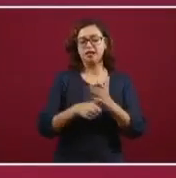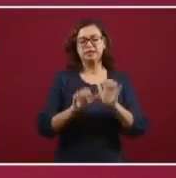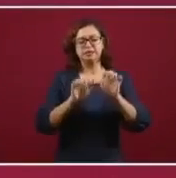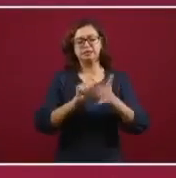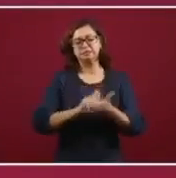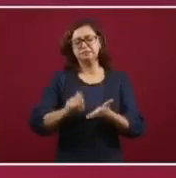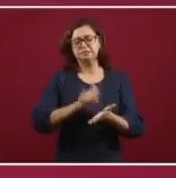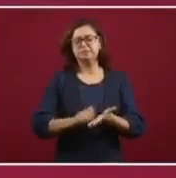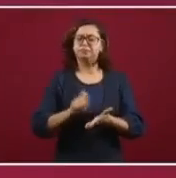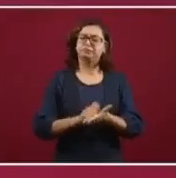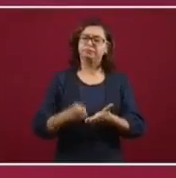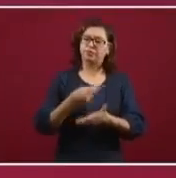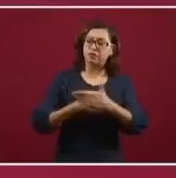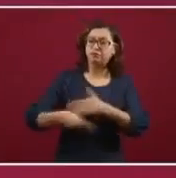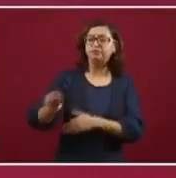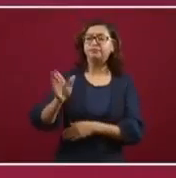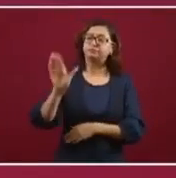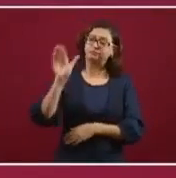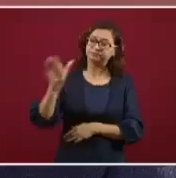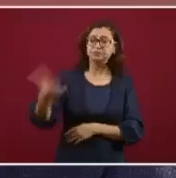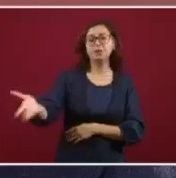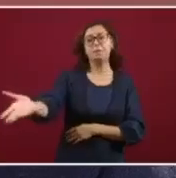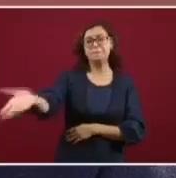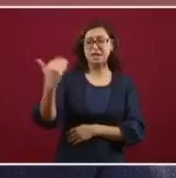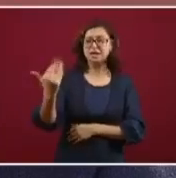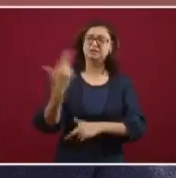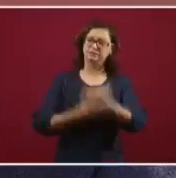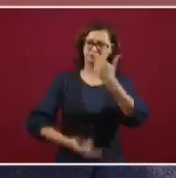y le dice: venga, regrese,